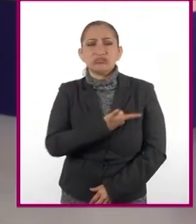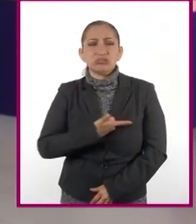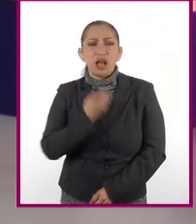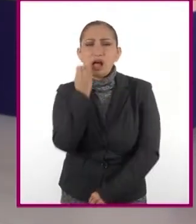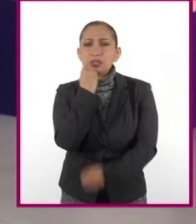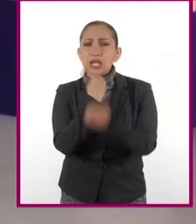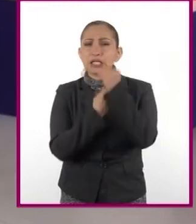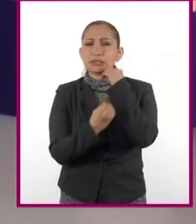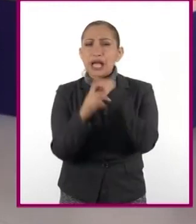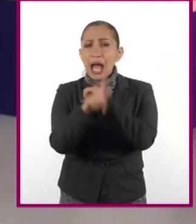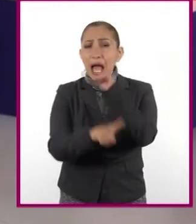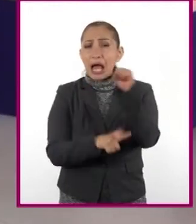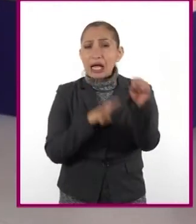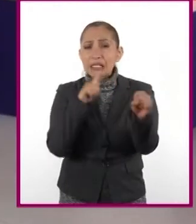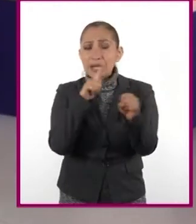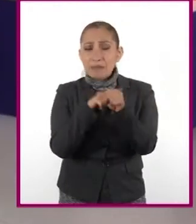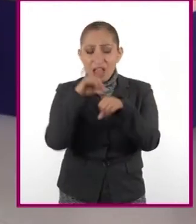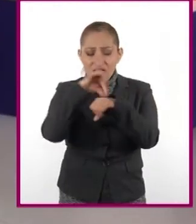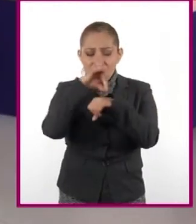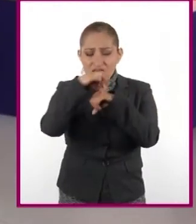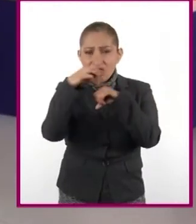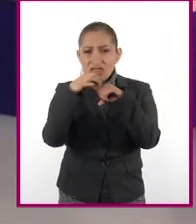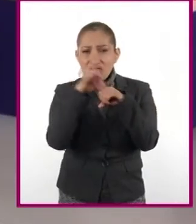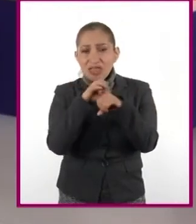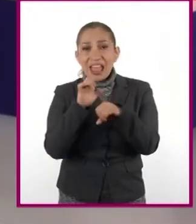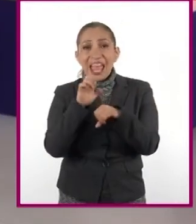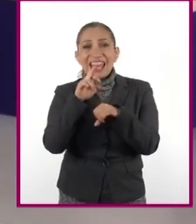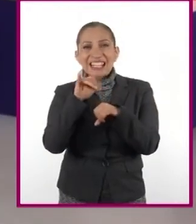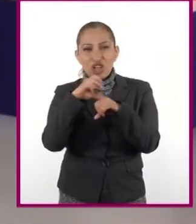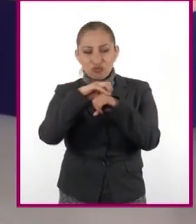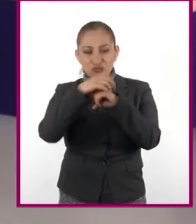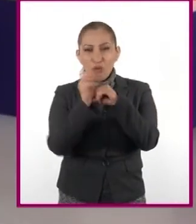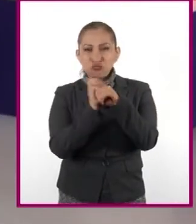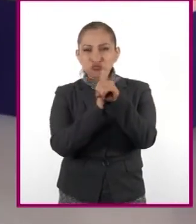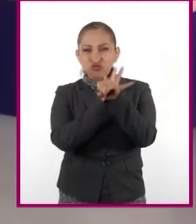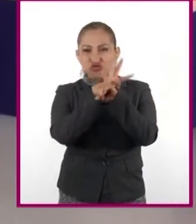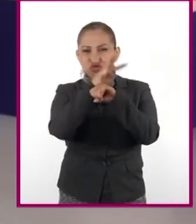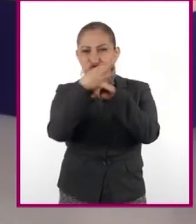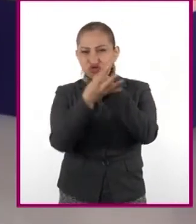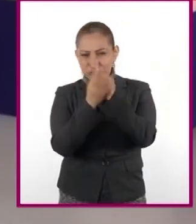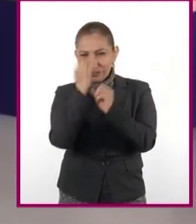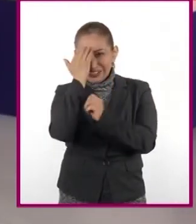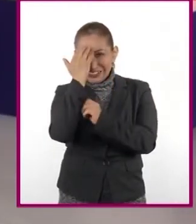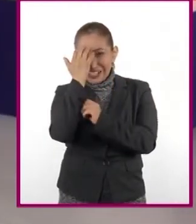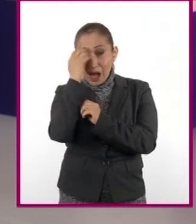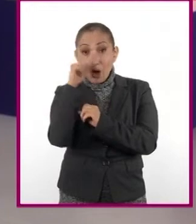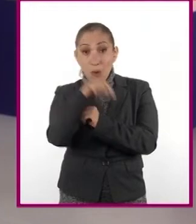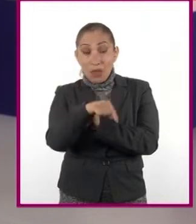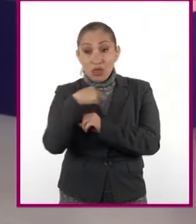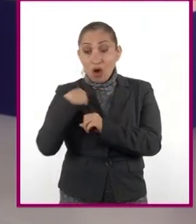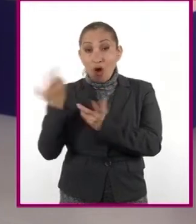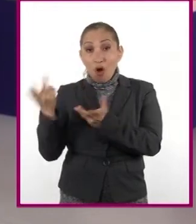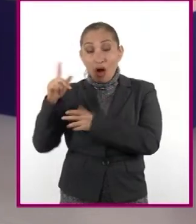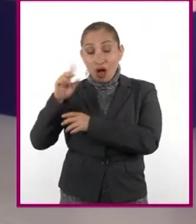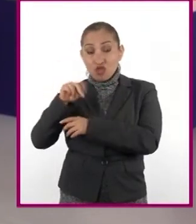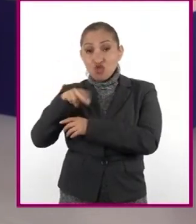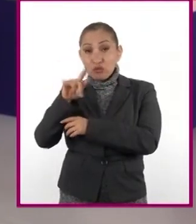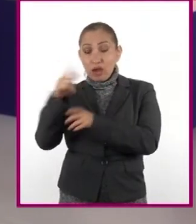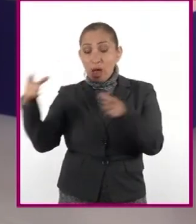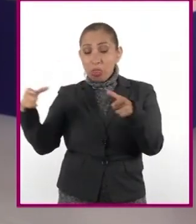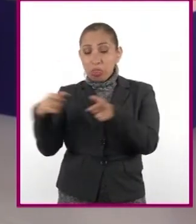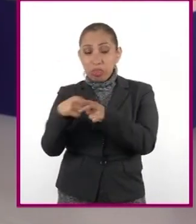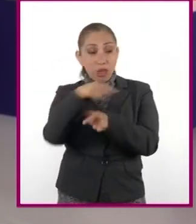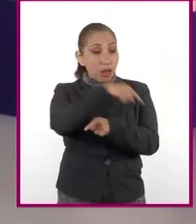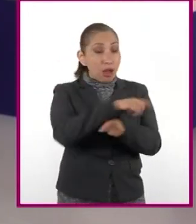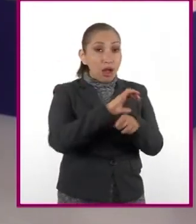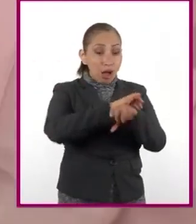comer unos organismos espinosos llamados erizos de mar. Cuando su población declinó, la